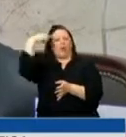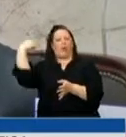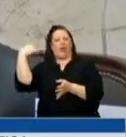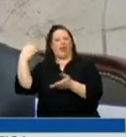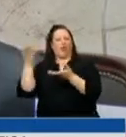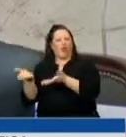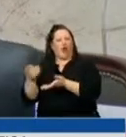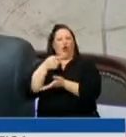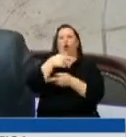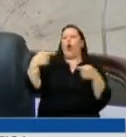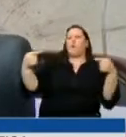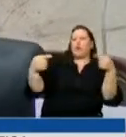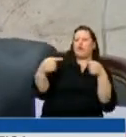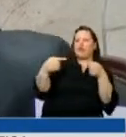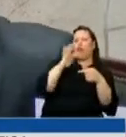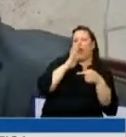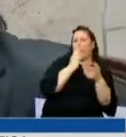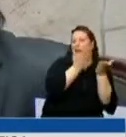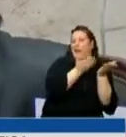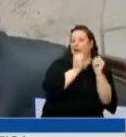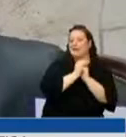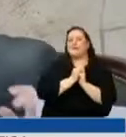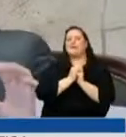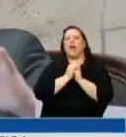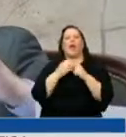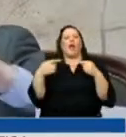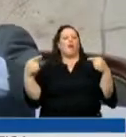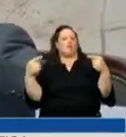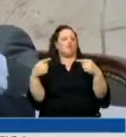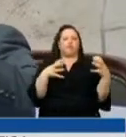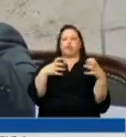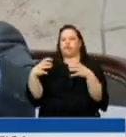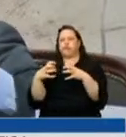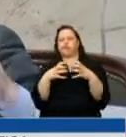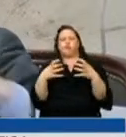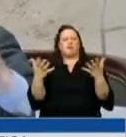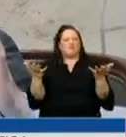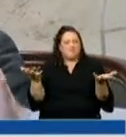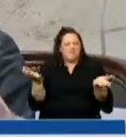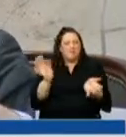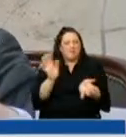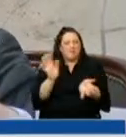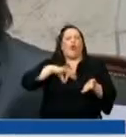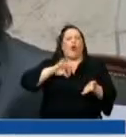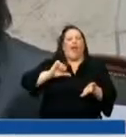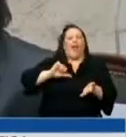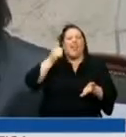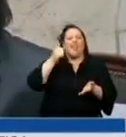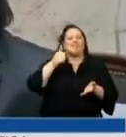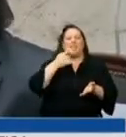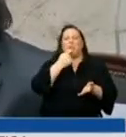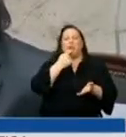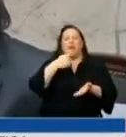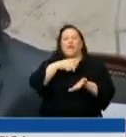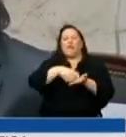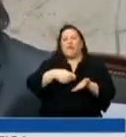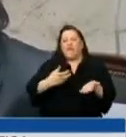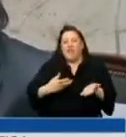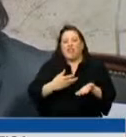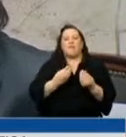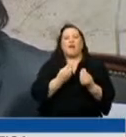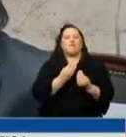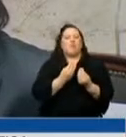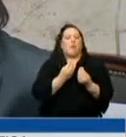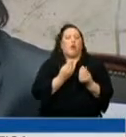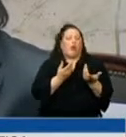de del gremialismo argentino después llegó Sergio maa porque la verdad que fue un acto de campaña el martes acá en la cámara de